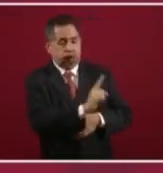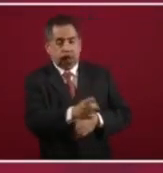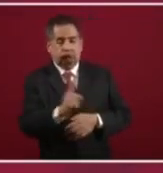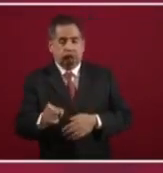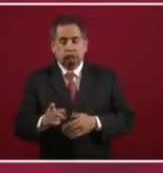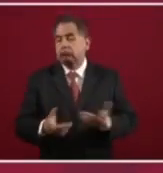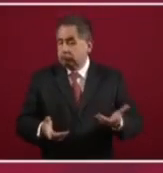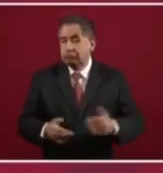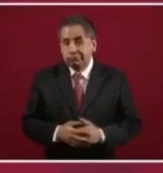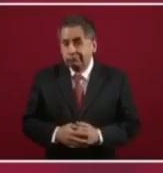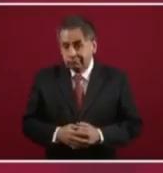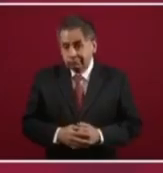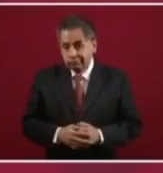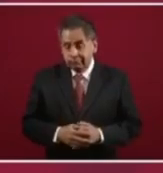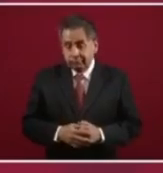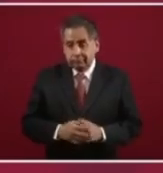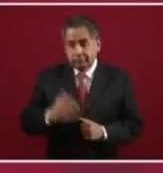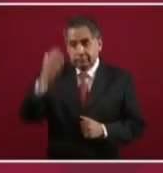Era